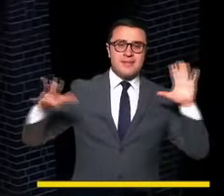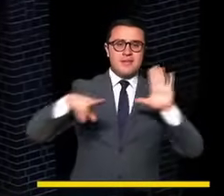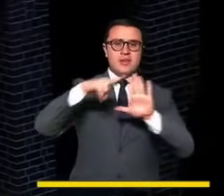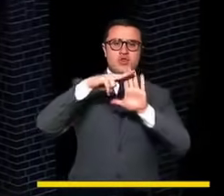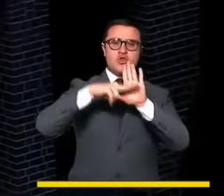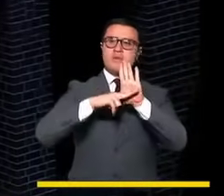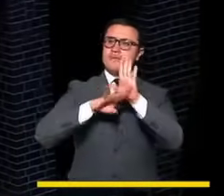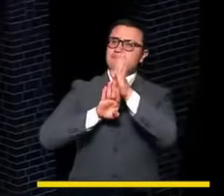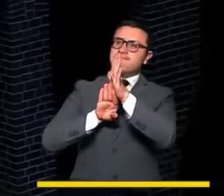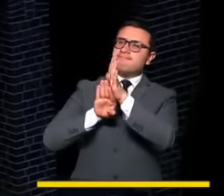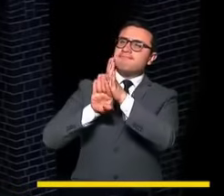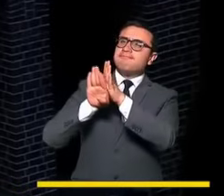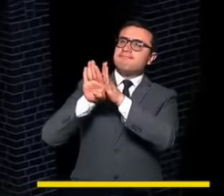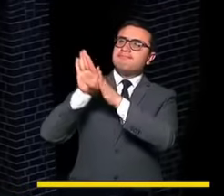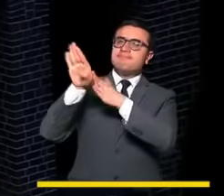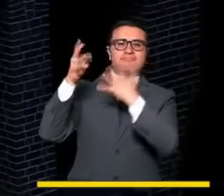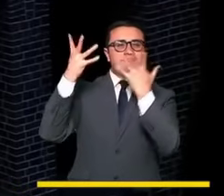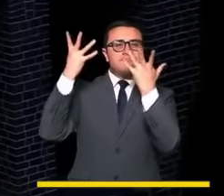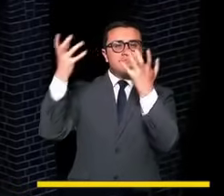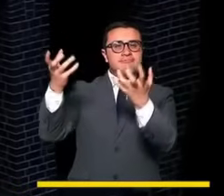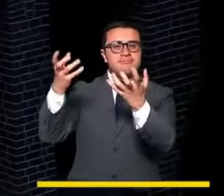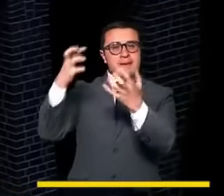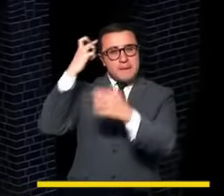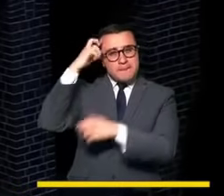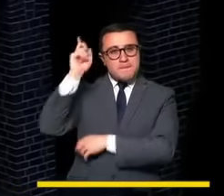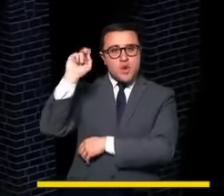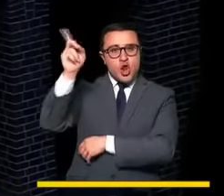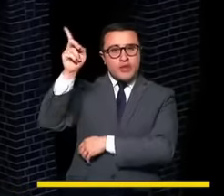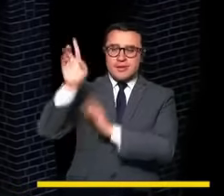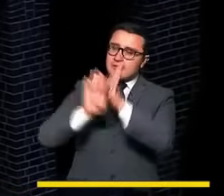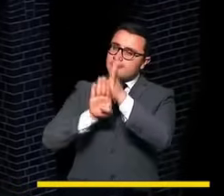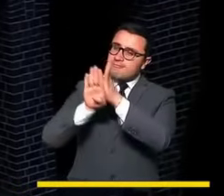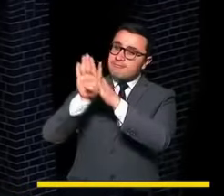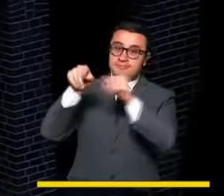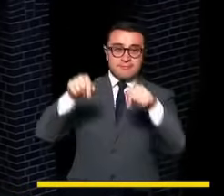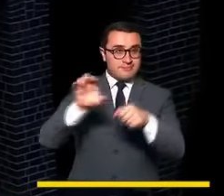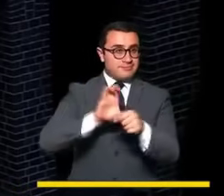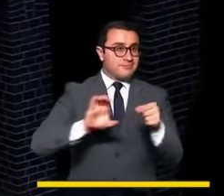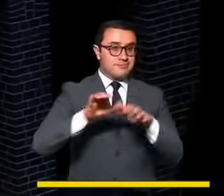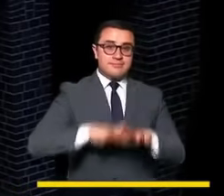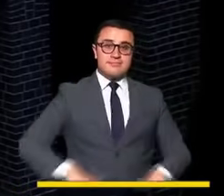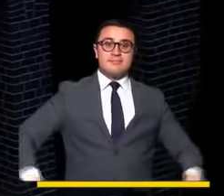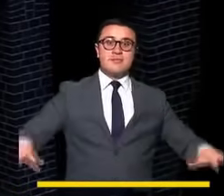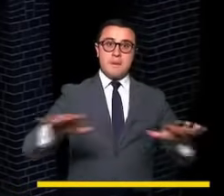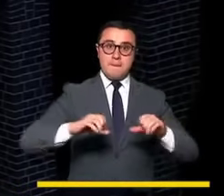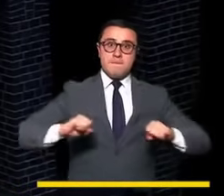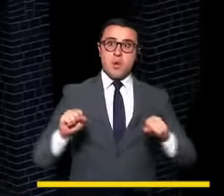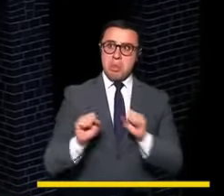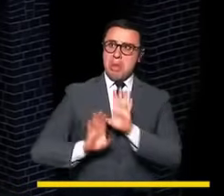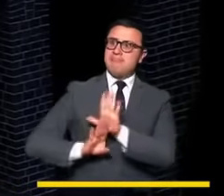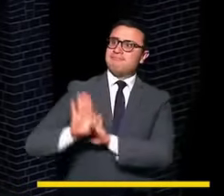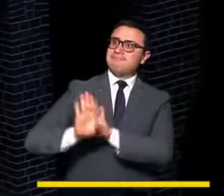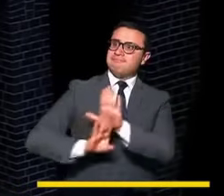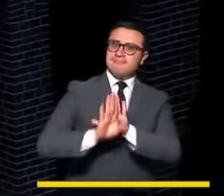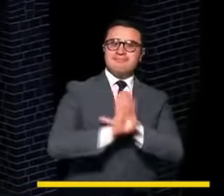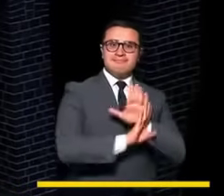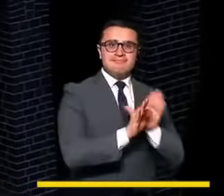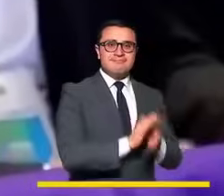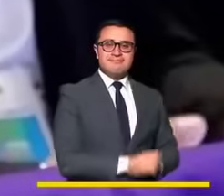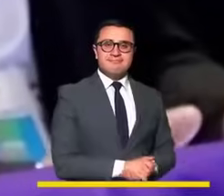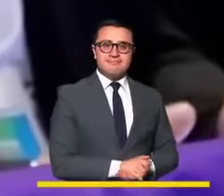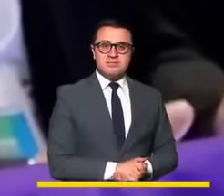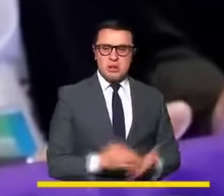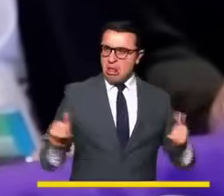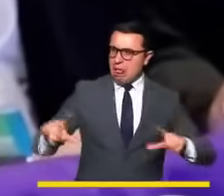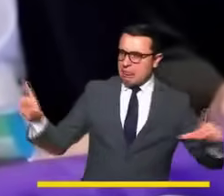política progresista, que es en esta ciudad. Es exitosa, no es lamentable, no es como sale